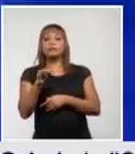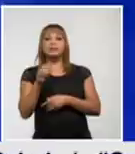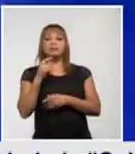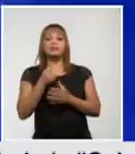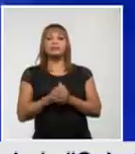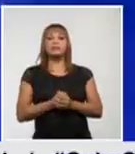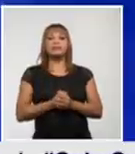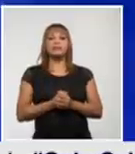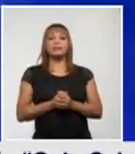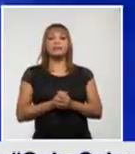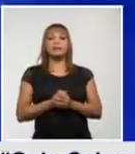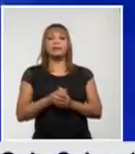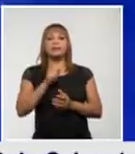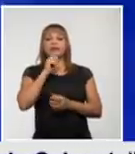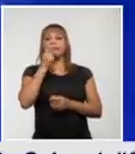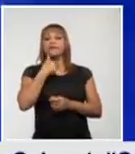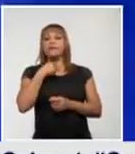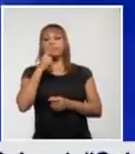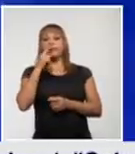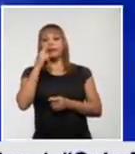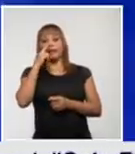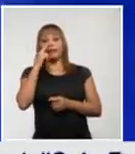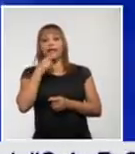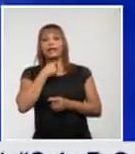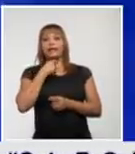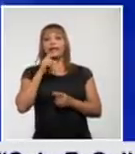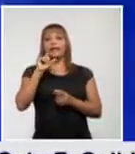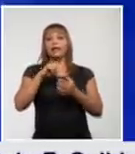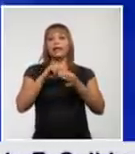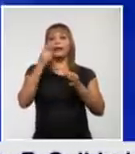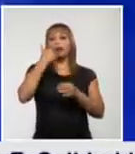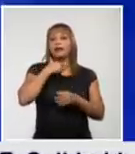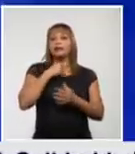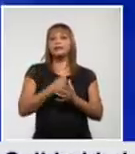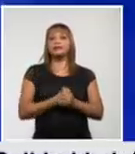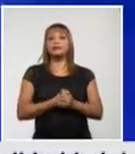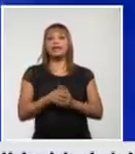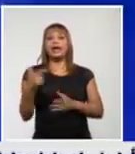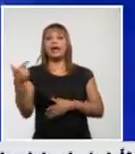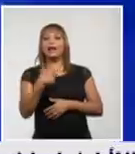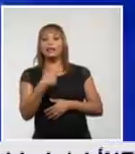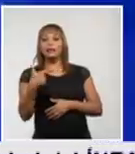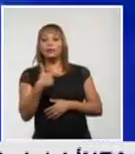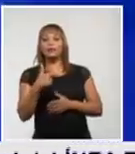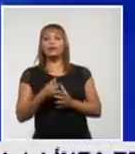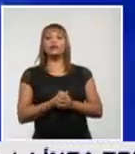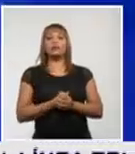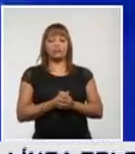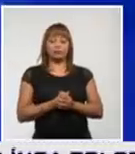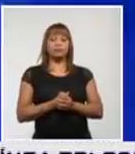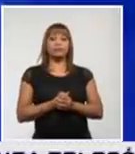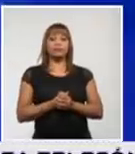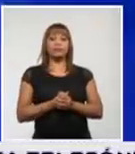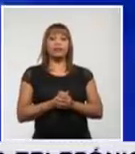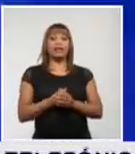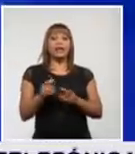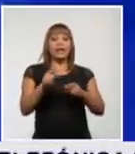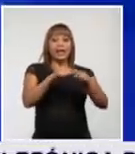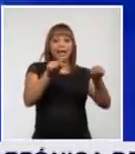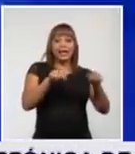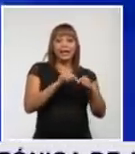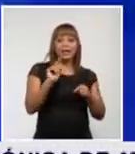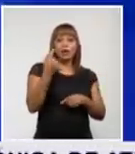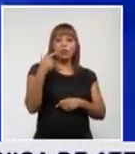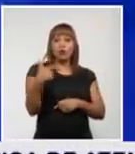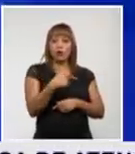en Venega, en el área 1 de Jatibonico, en Guayos, en Meneses, pero en el área 1 de Jatibonico, en